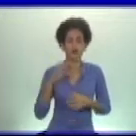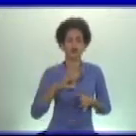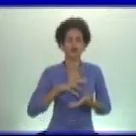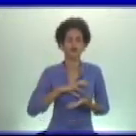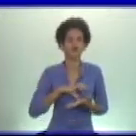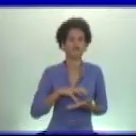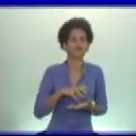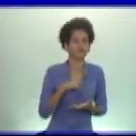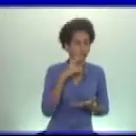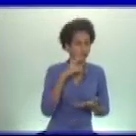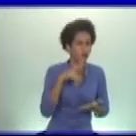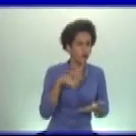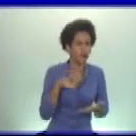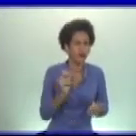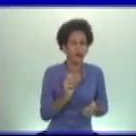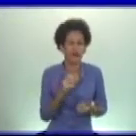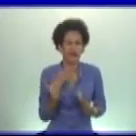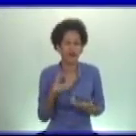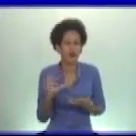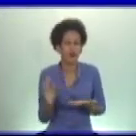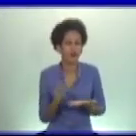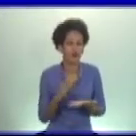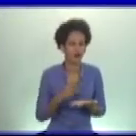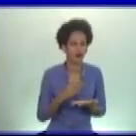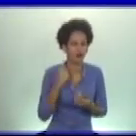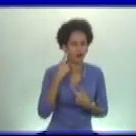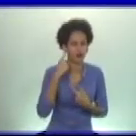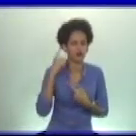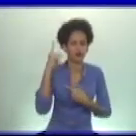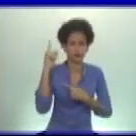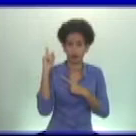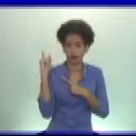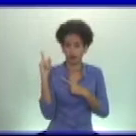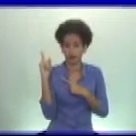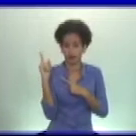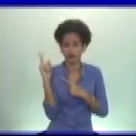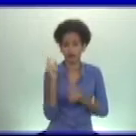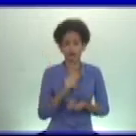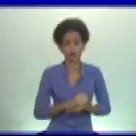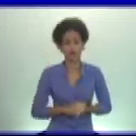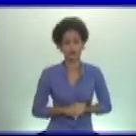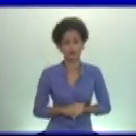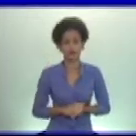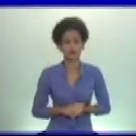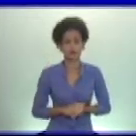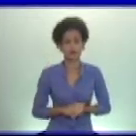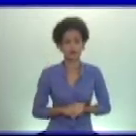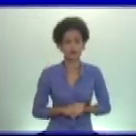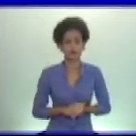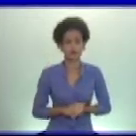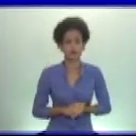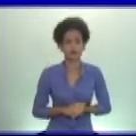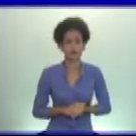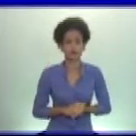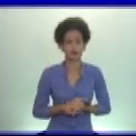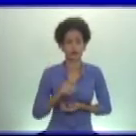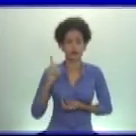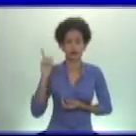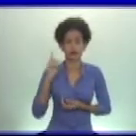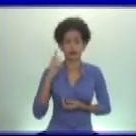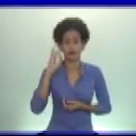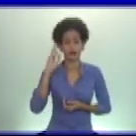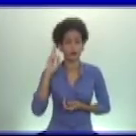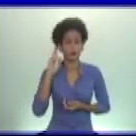de texto de 10º grado, observen ahí, aparece capítulo 2, epígrafe 12, donde está el ejemplo. Recuerden que